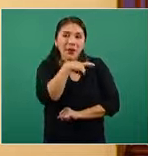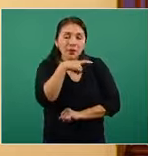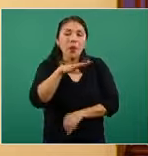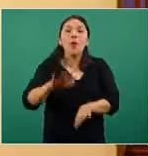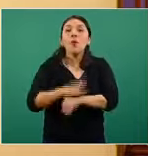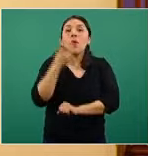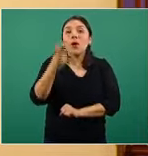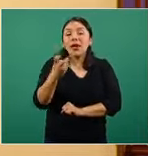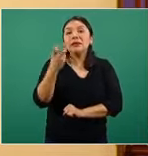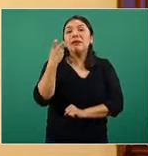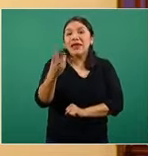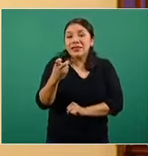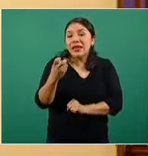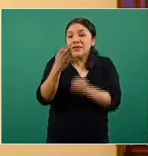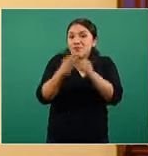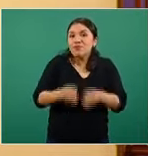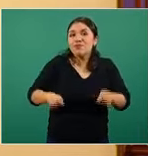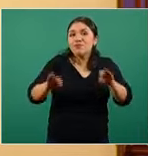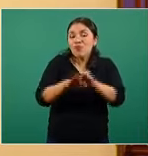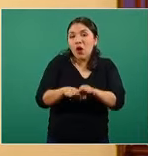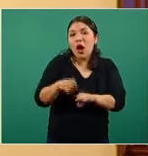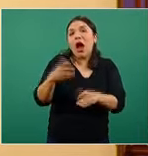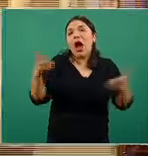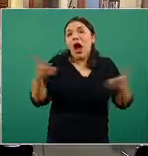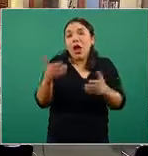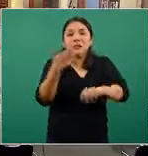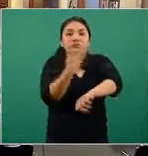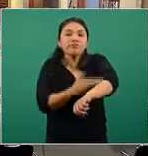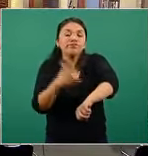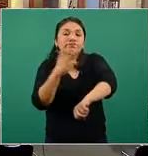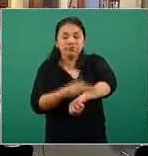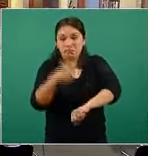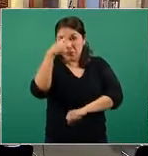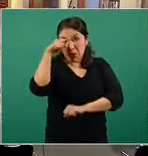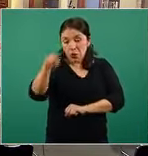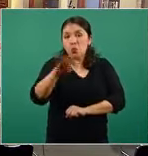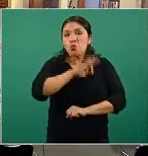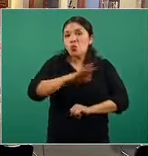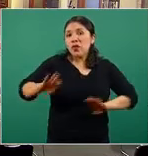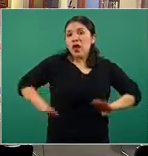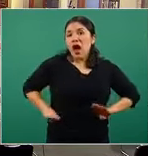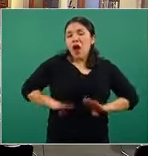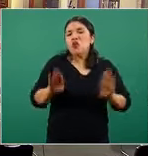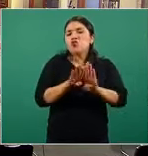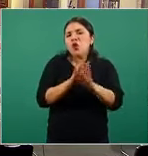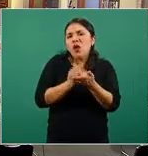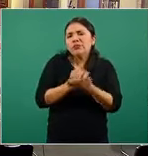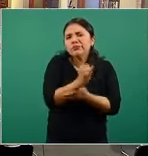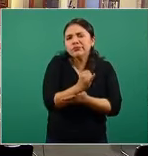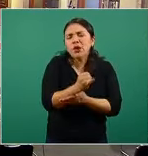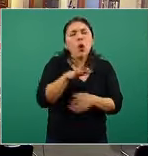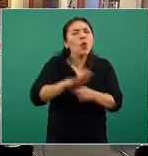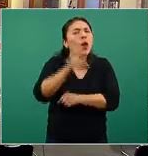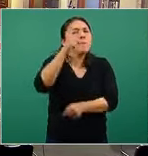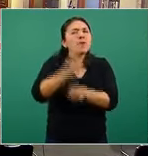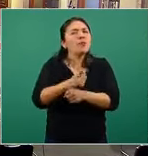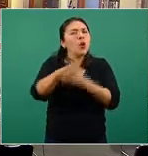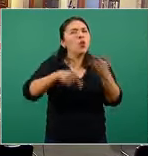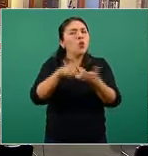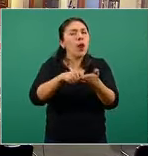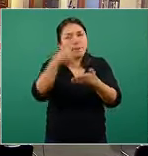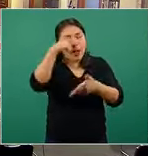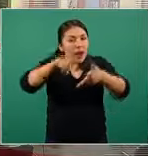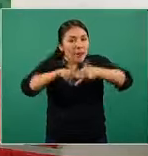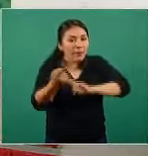digamos, el marco general que obviamente permitía determinar cuáles tendrían que ser zonas de